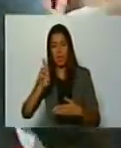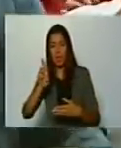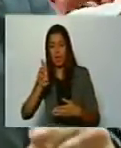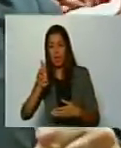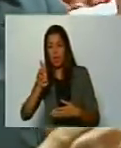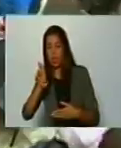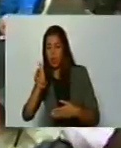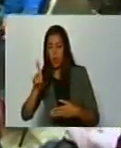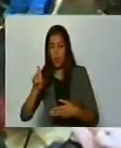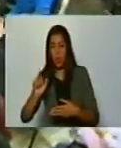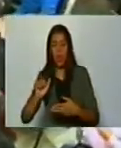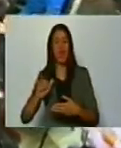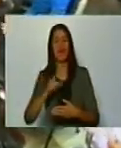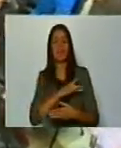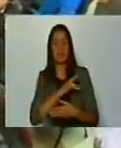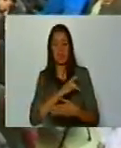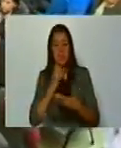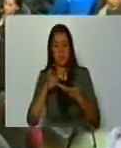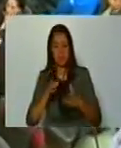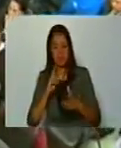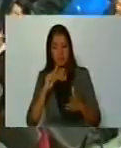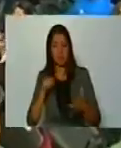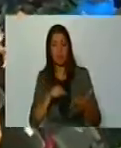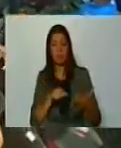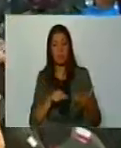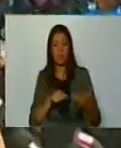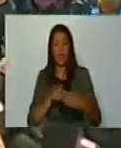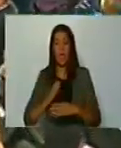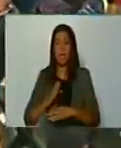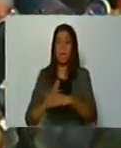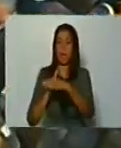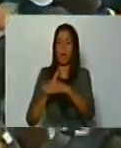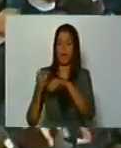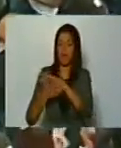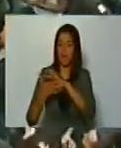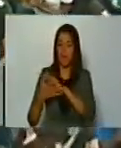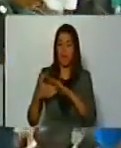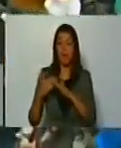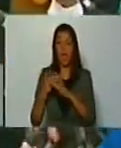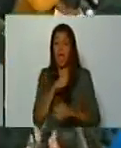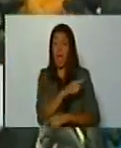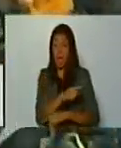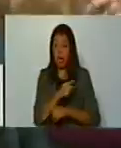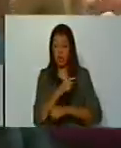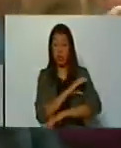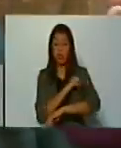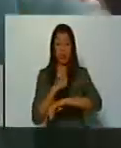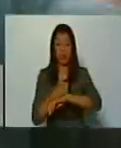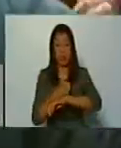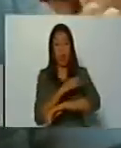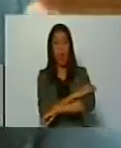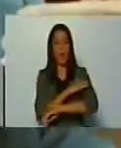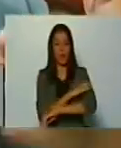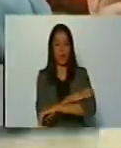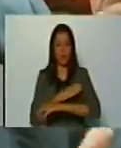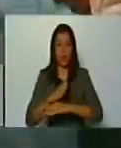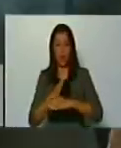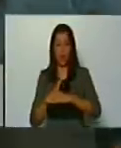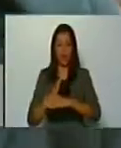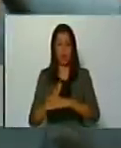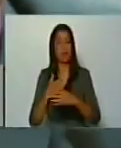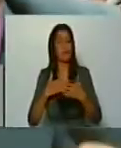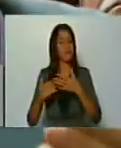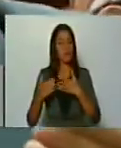las trabas que puedan poner ellos, los dirigentes opositores, no podrán, con